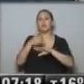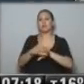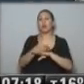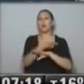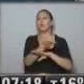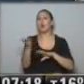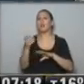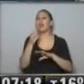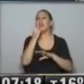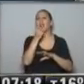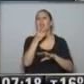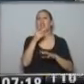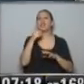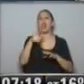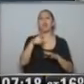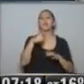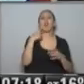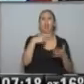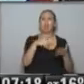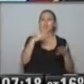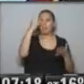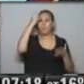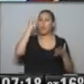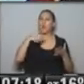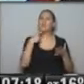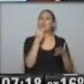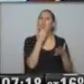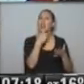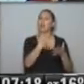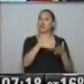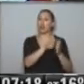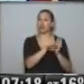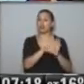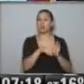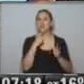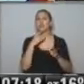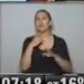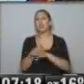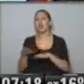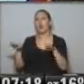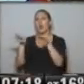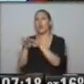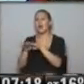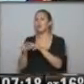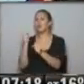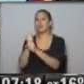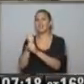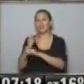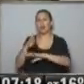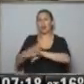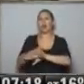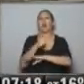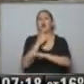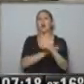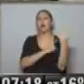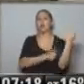las declaraciones juradas de los jueces, el proyecto que habilita el acceso igualitario del personal al Poder Judicial